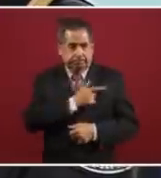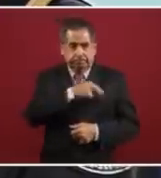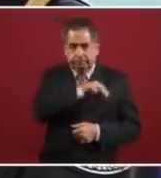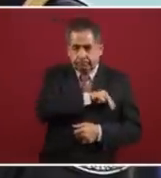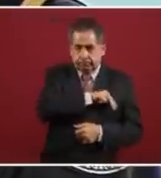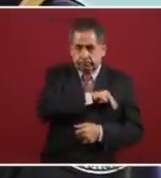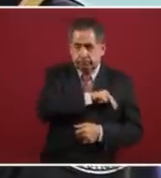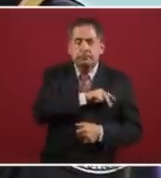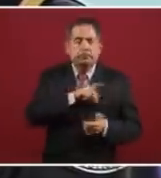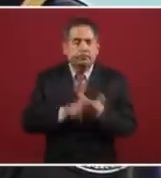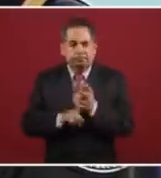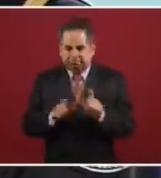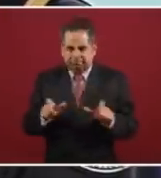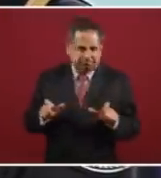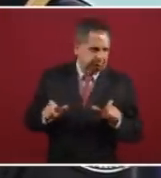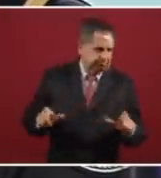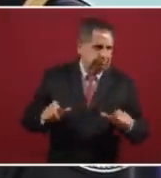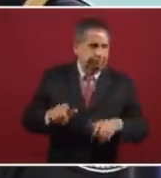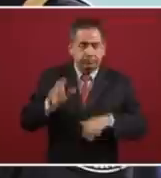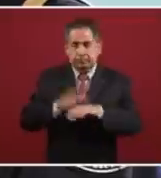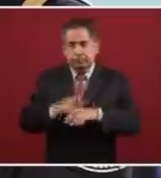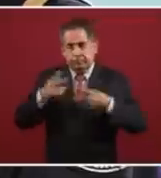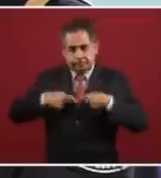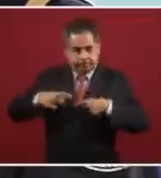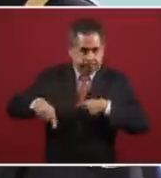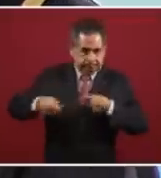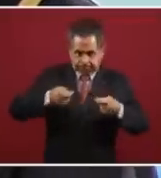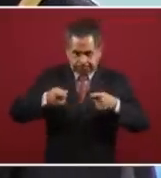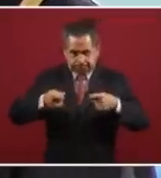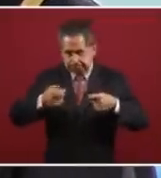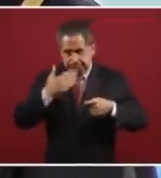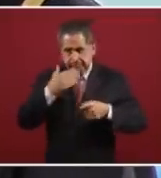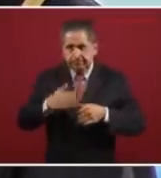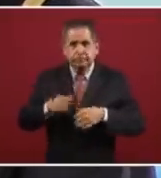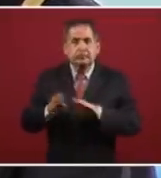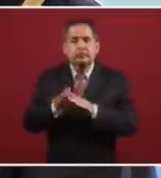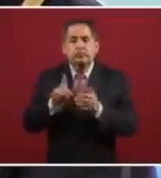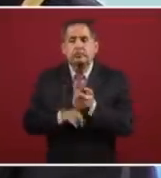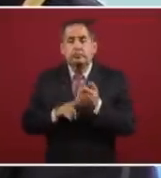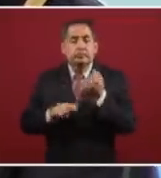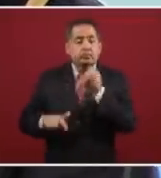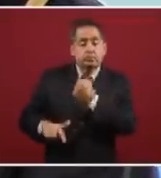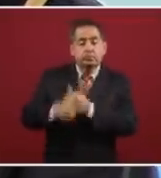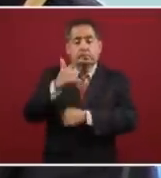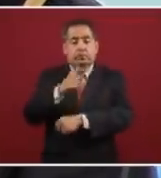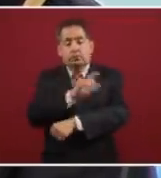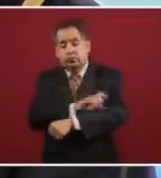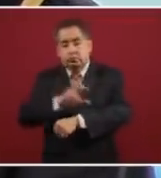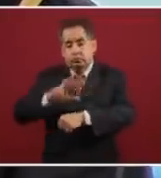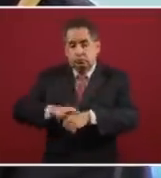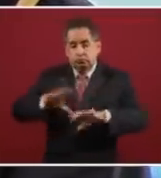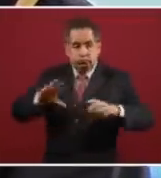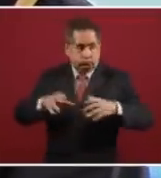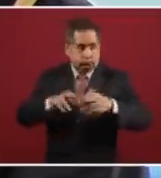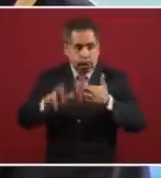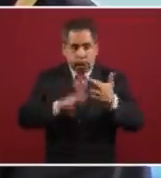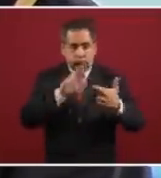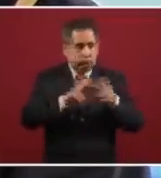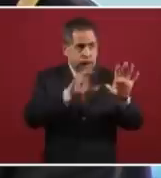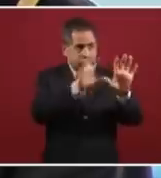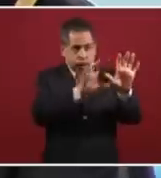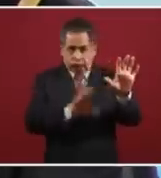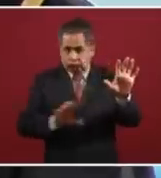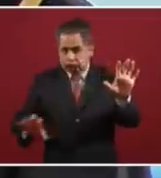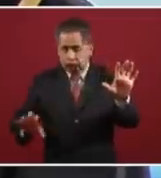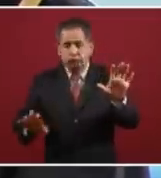de tener un mayor control del personal de la Guardia Nacional, en lugar de tener 12 coordinadores territoriales